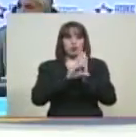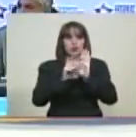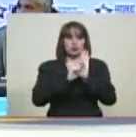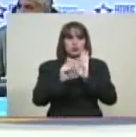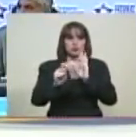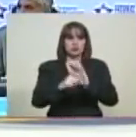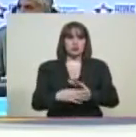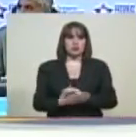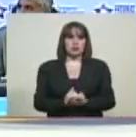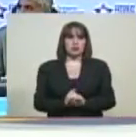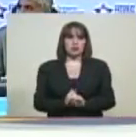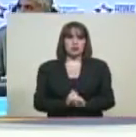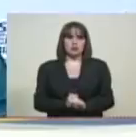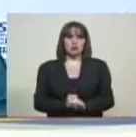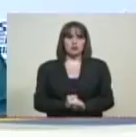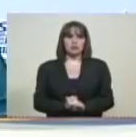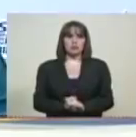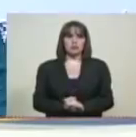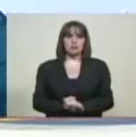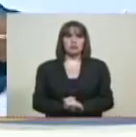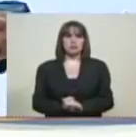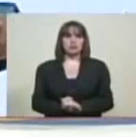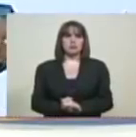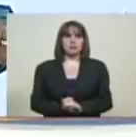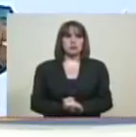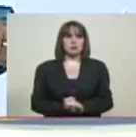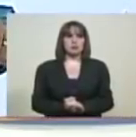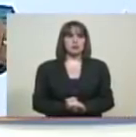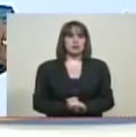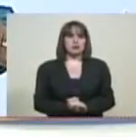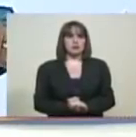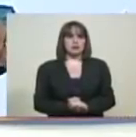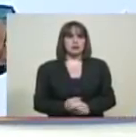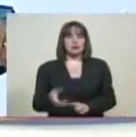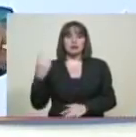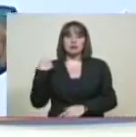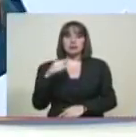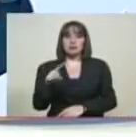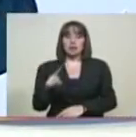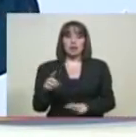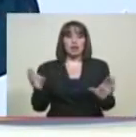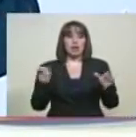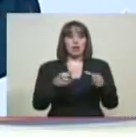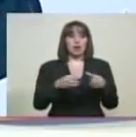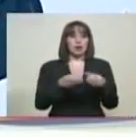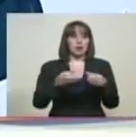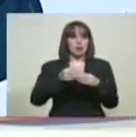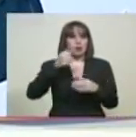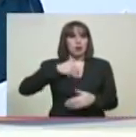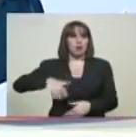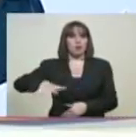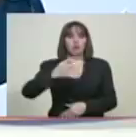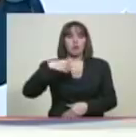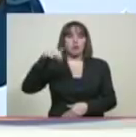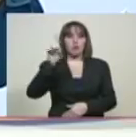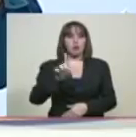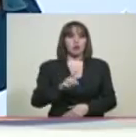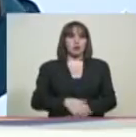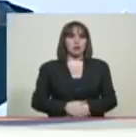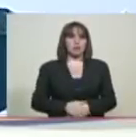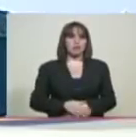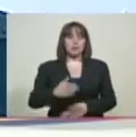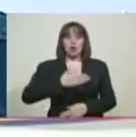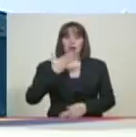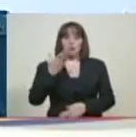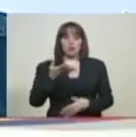todo el poder que tenemos viene del soberano el único de dónde puede